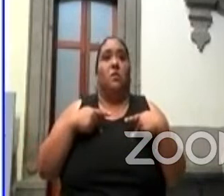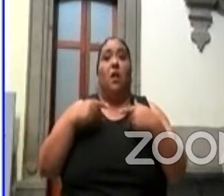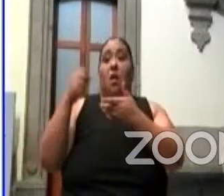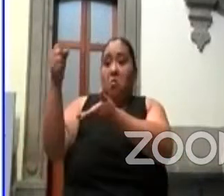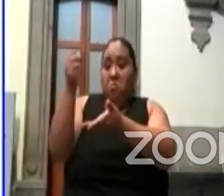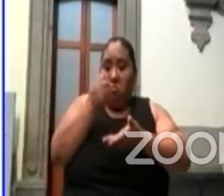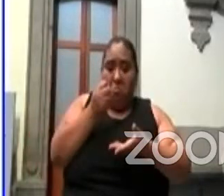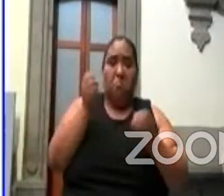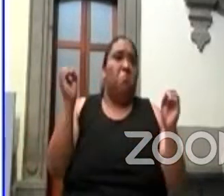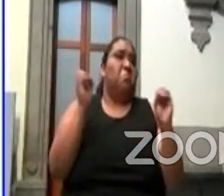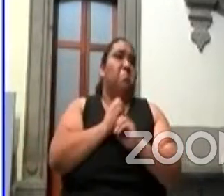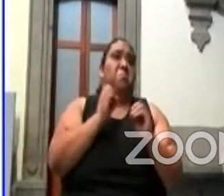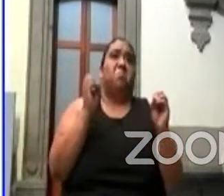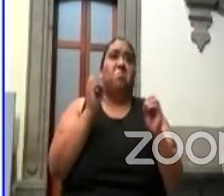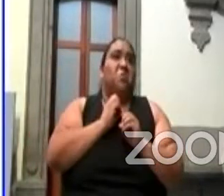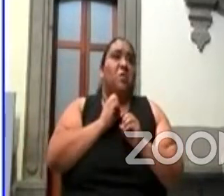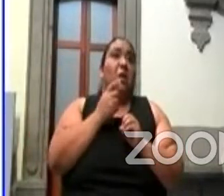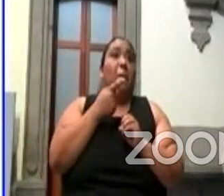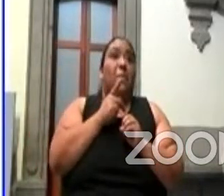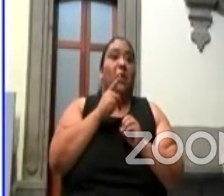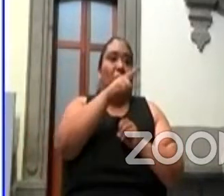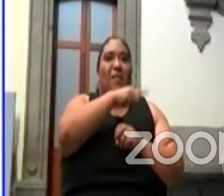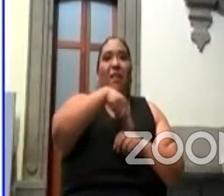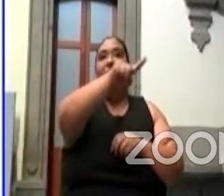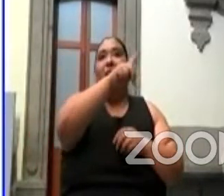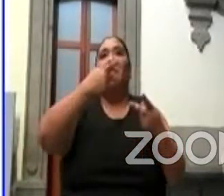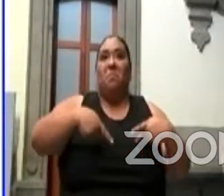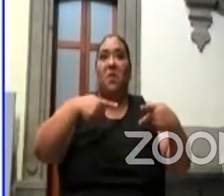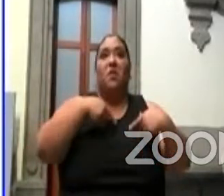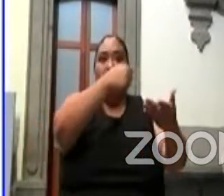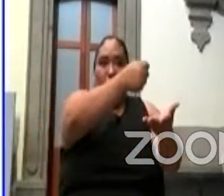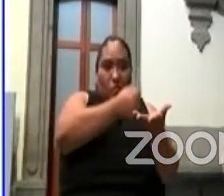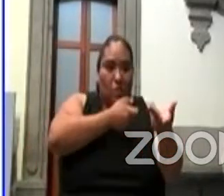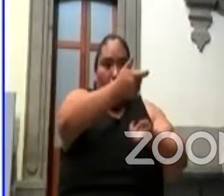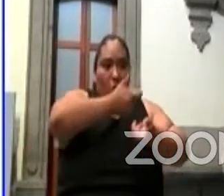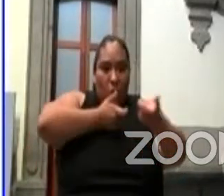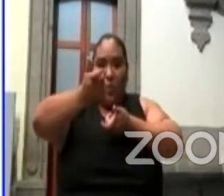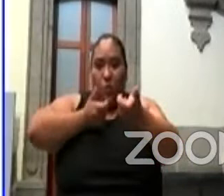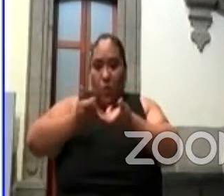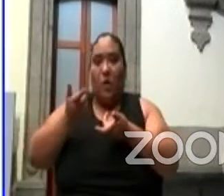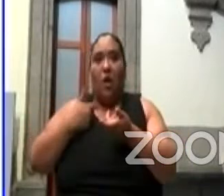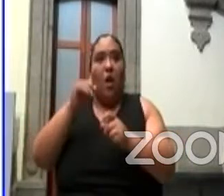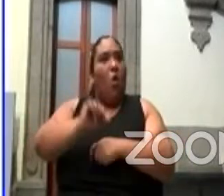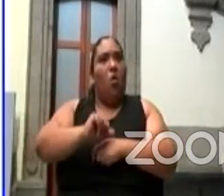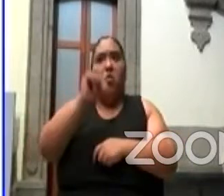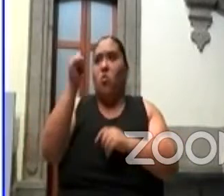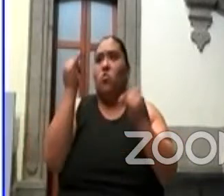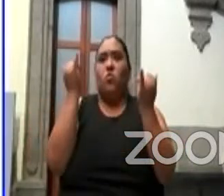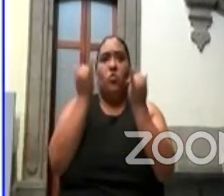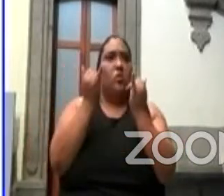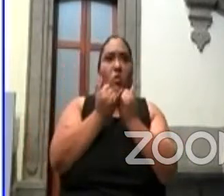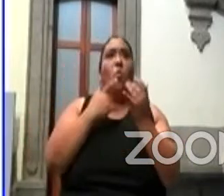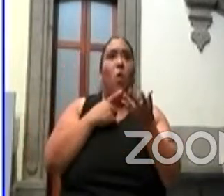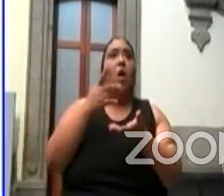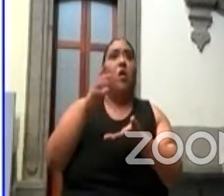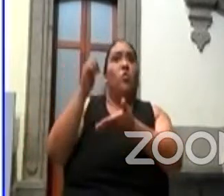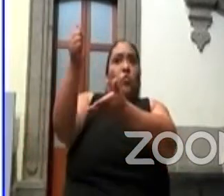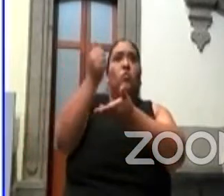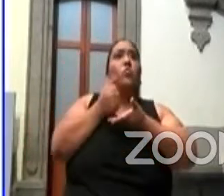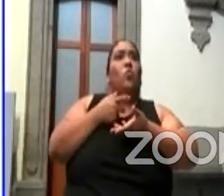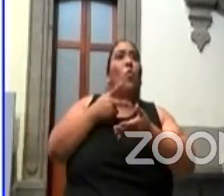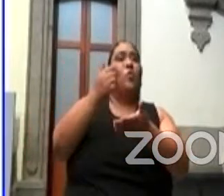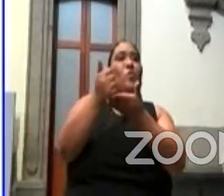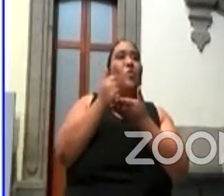mano, la gente puso el recurso. Y eso es algo, la gente y otros órganos fue los que pusieron el recurso.